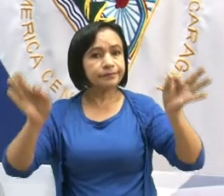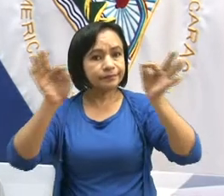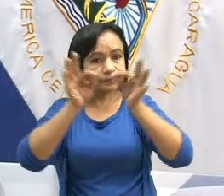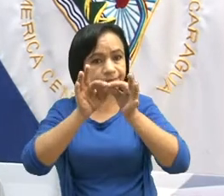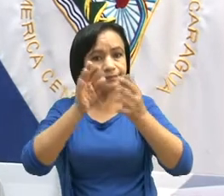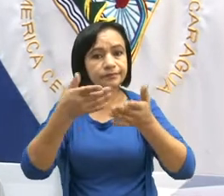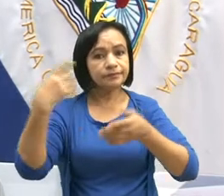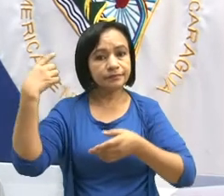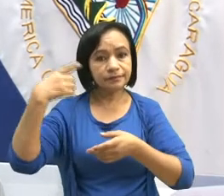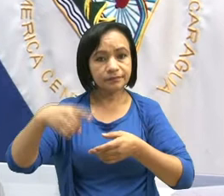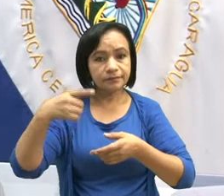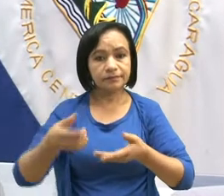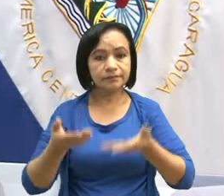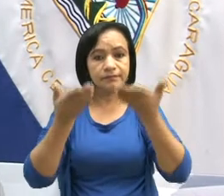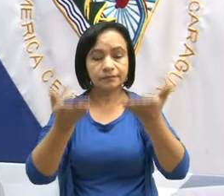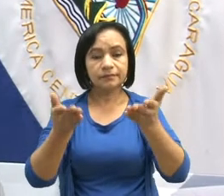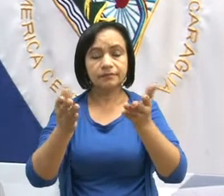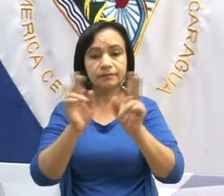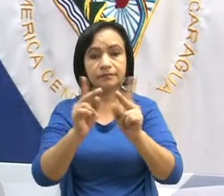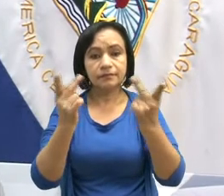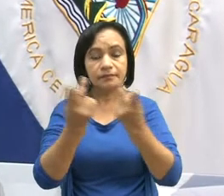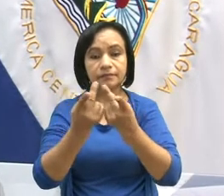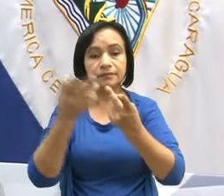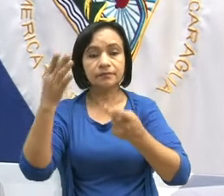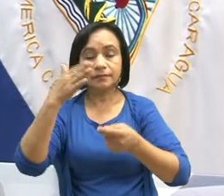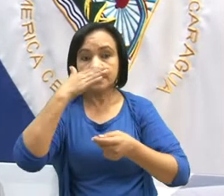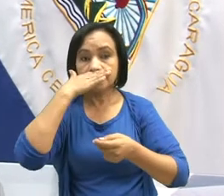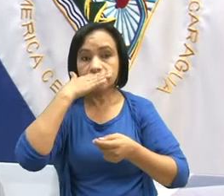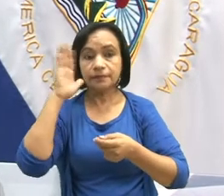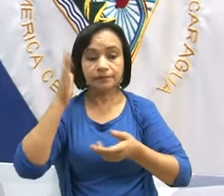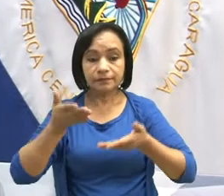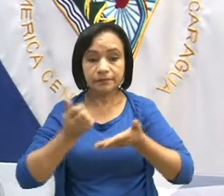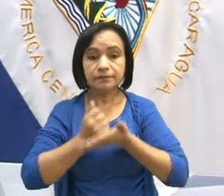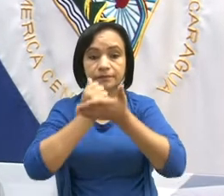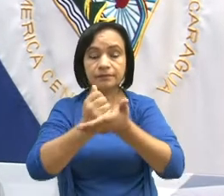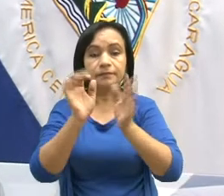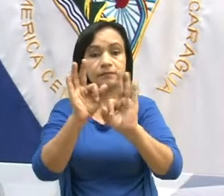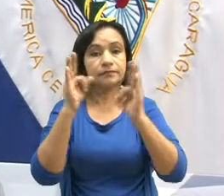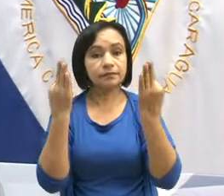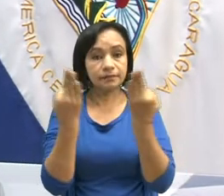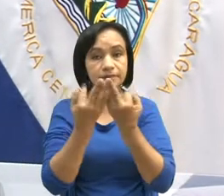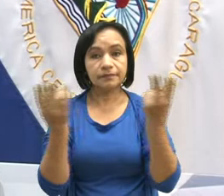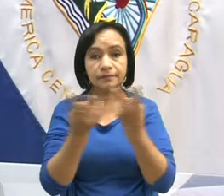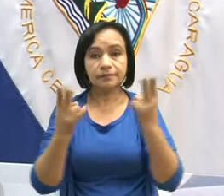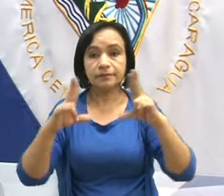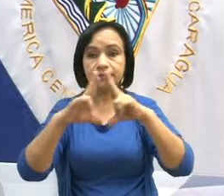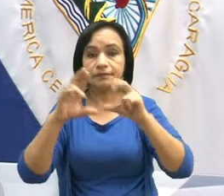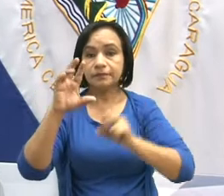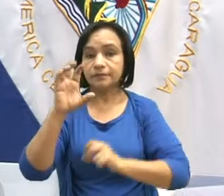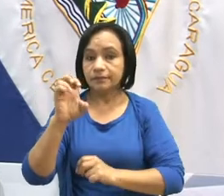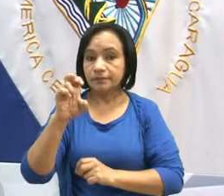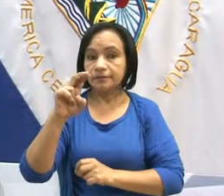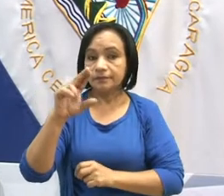proceso de restitución de derechos que impulsa el gobierno del Frente Sandinista hacia las familias nicaragüenses, pues ENACAL